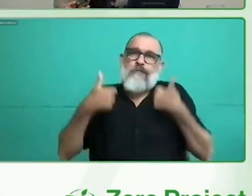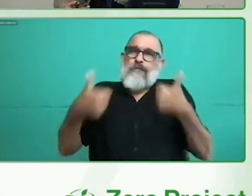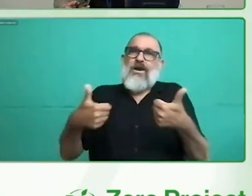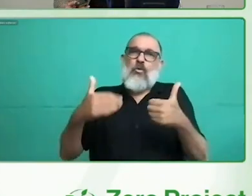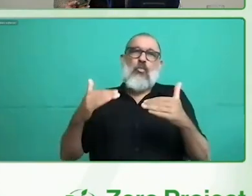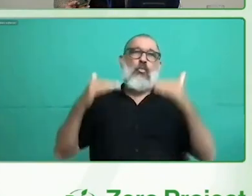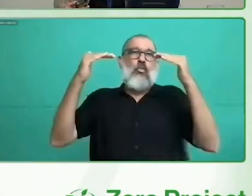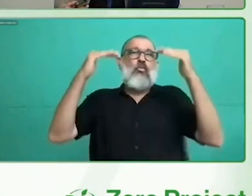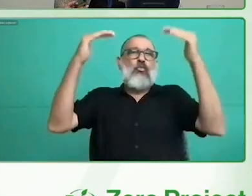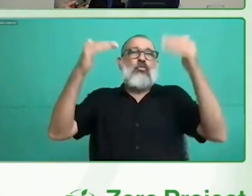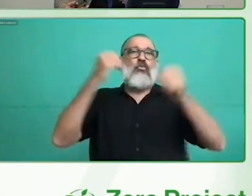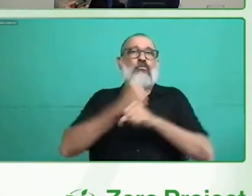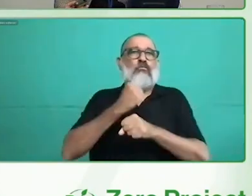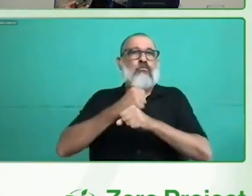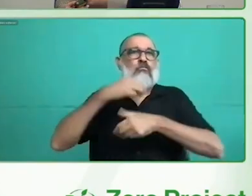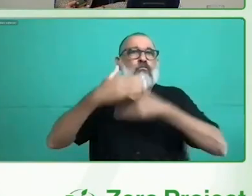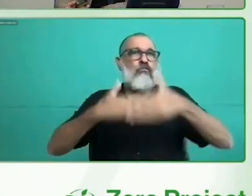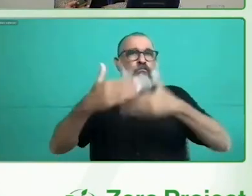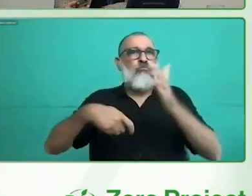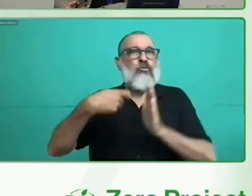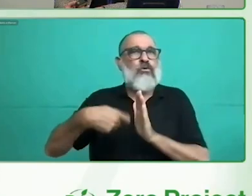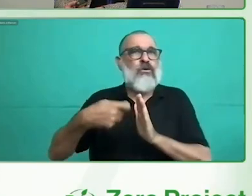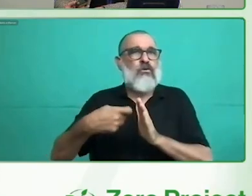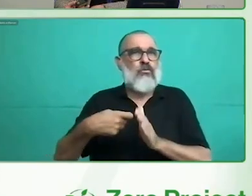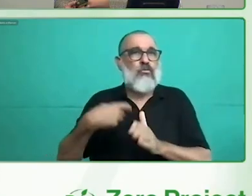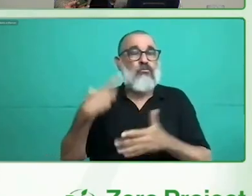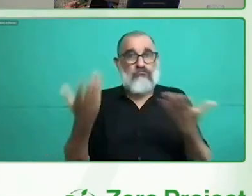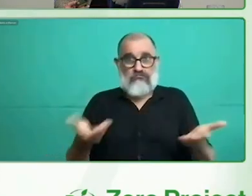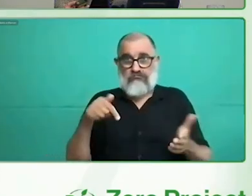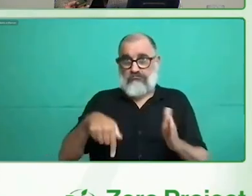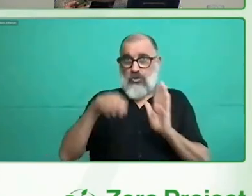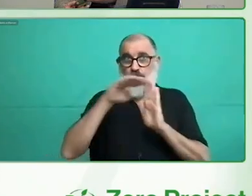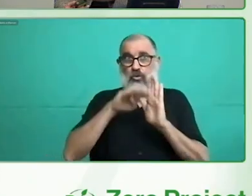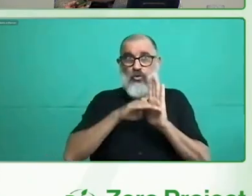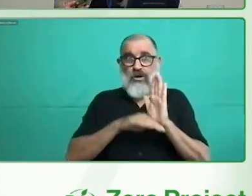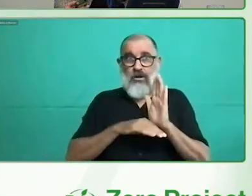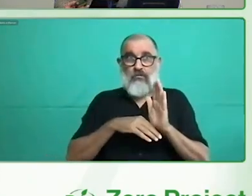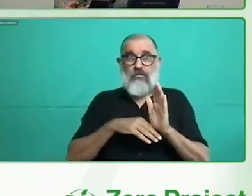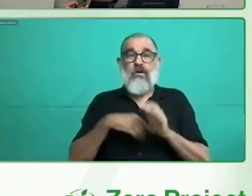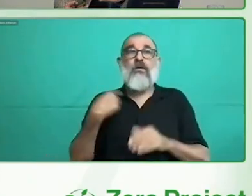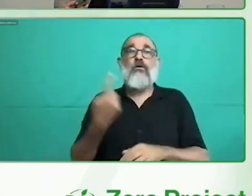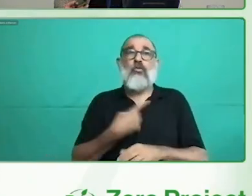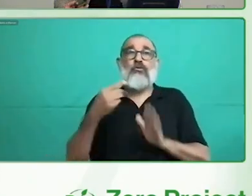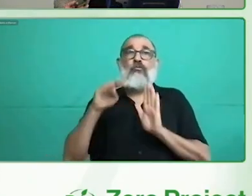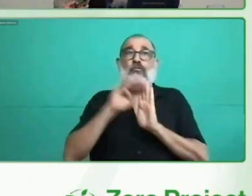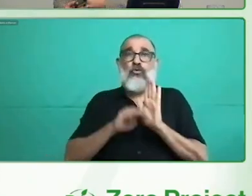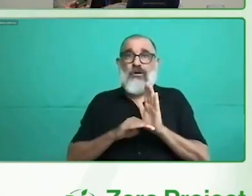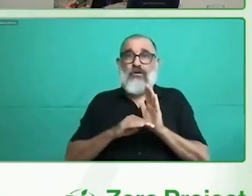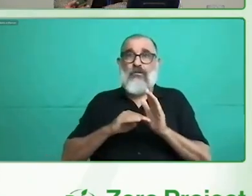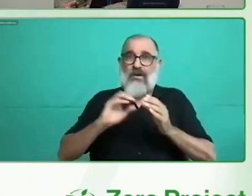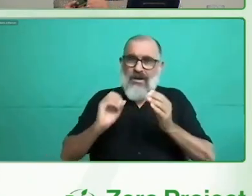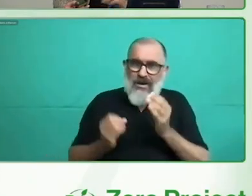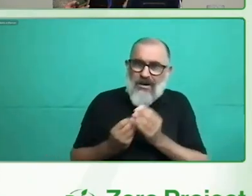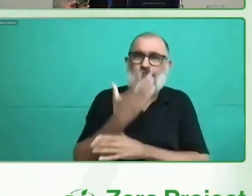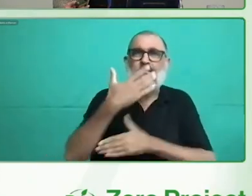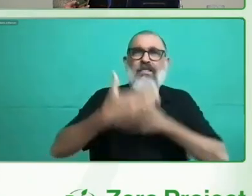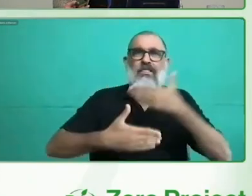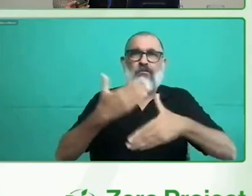discapacidad y también la inserción laboral de personas con discapacidad a través de proyectos por cuenta propia.